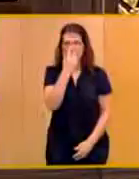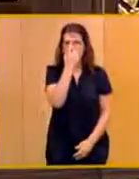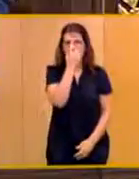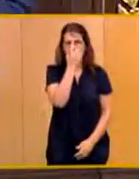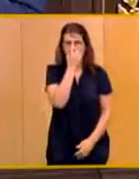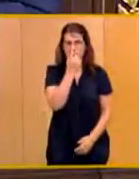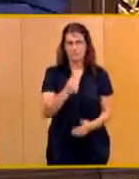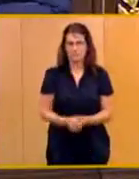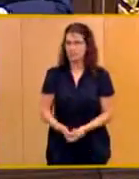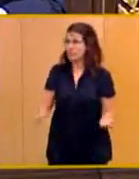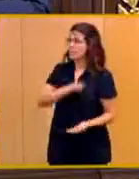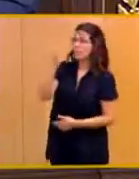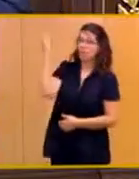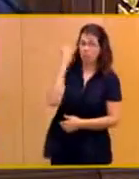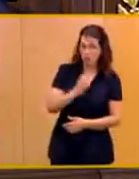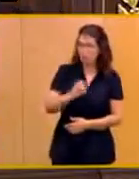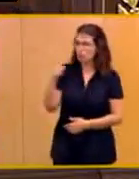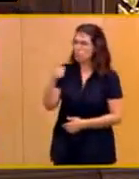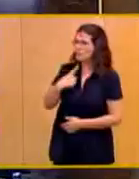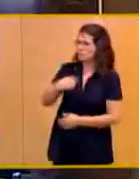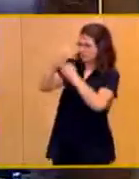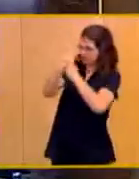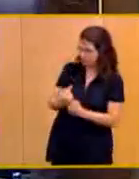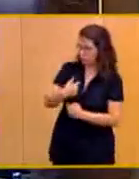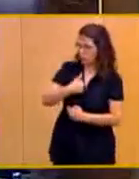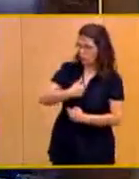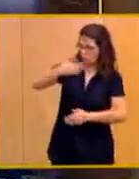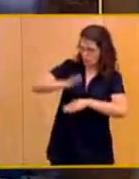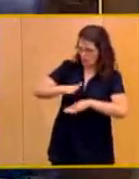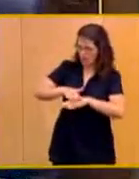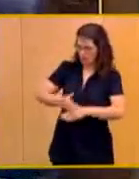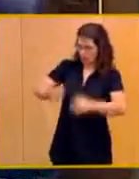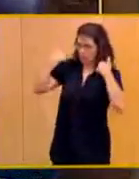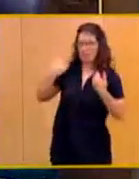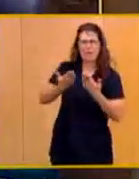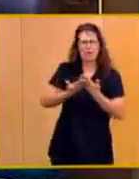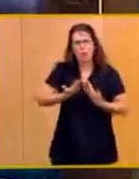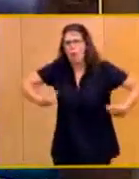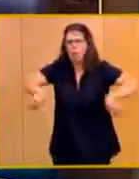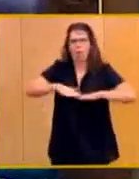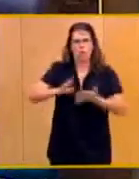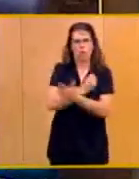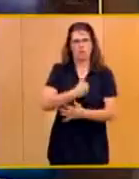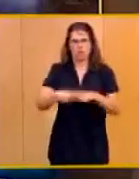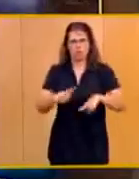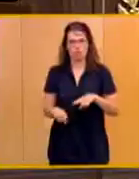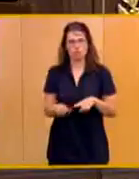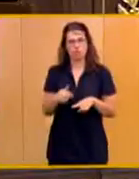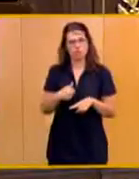usted me ha hecho culpable o responsable de todas las cosas. Yo asumo la responsabilidad que